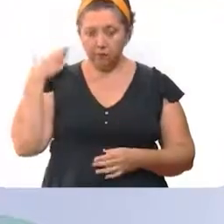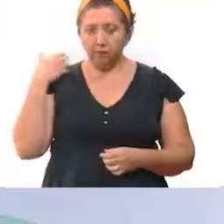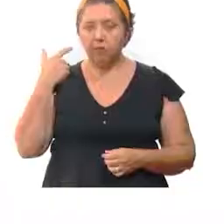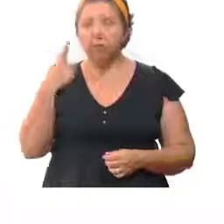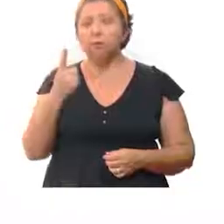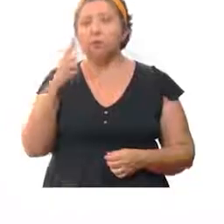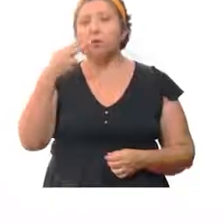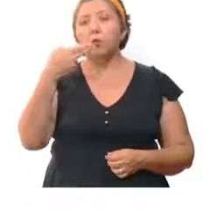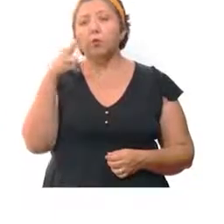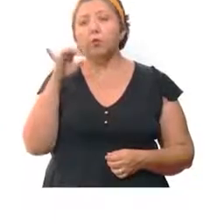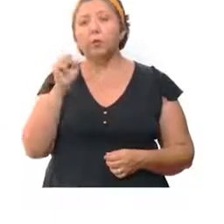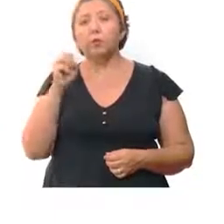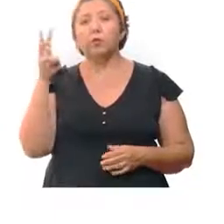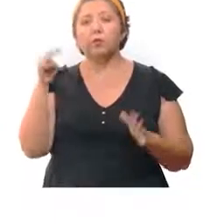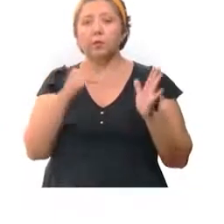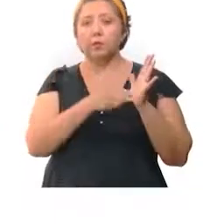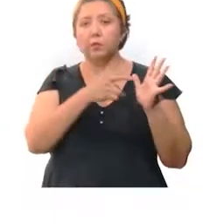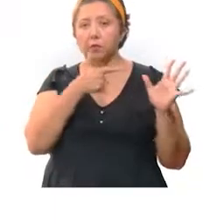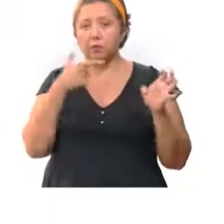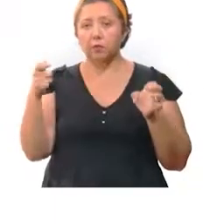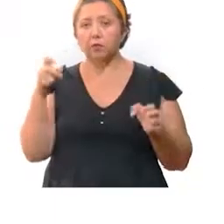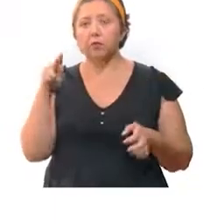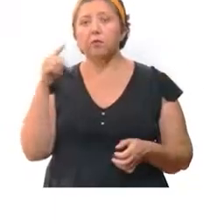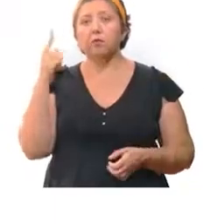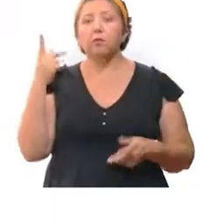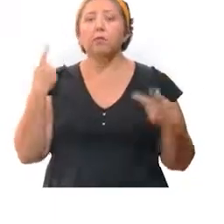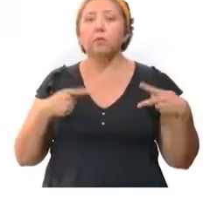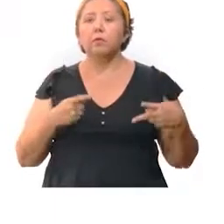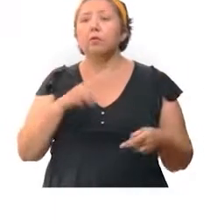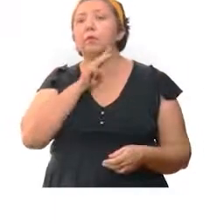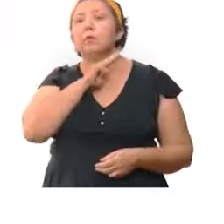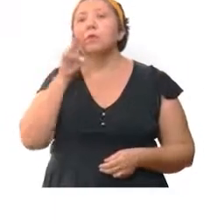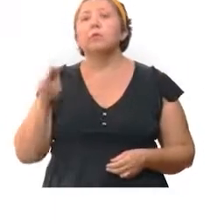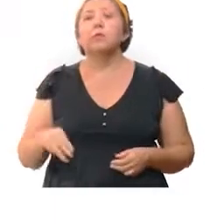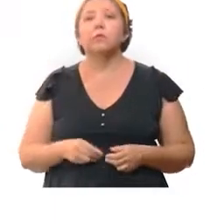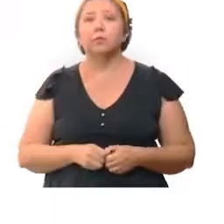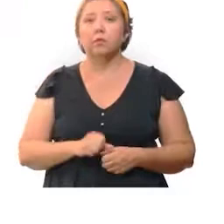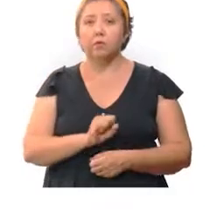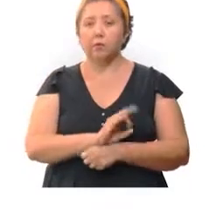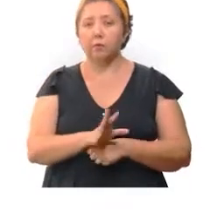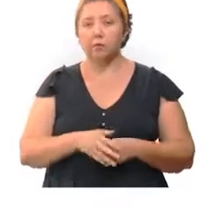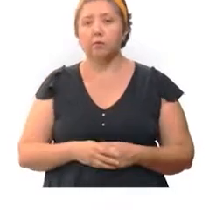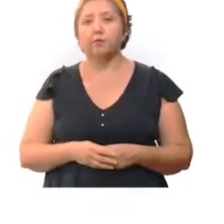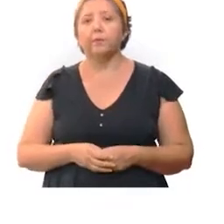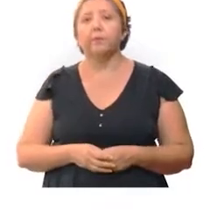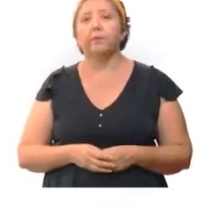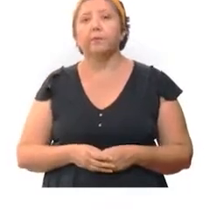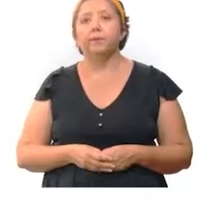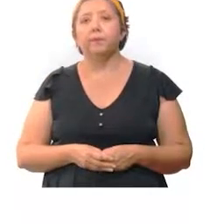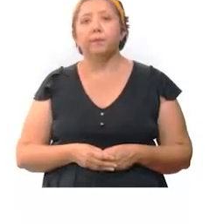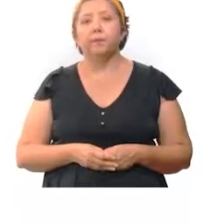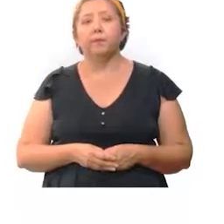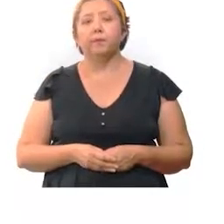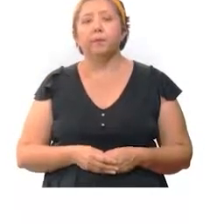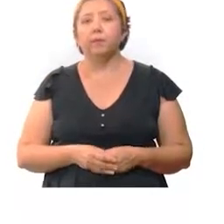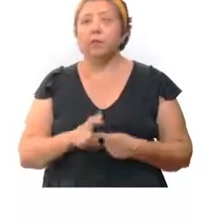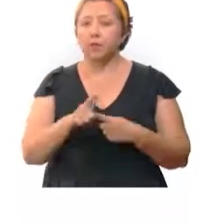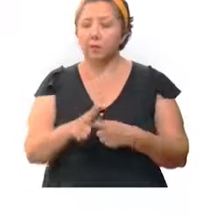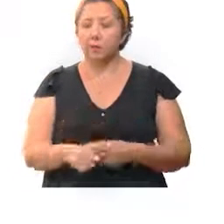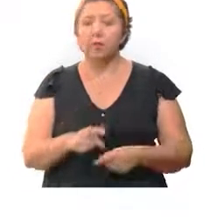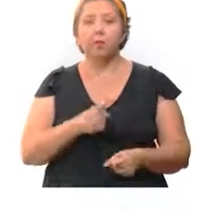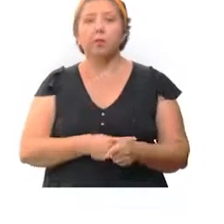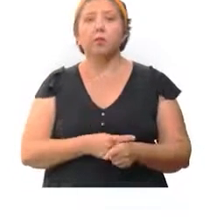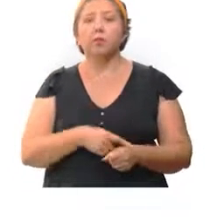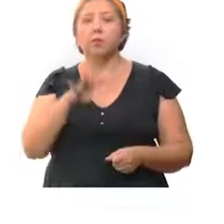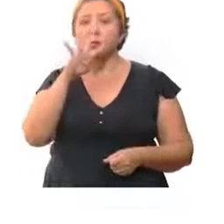Junucmá. En total son 3.781 las personas fallecidas a causa del coronavirus. De los casos